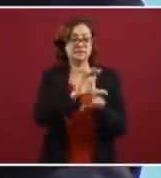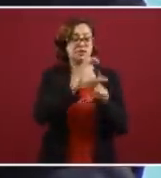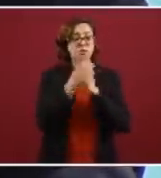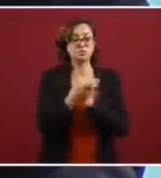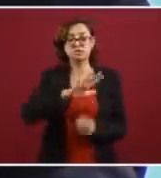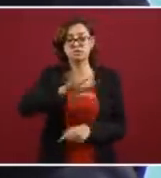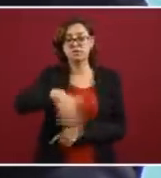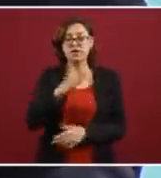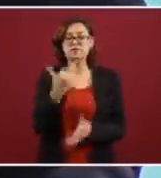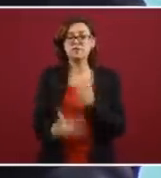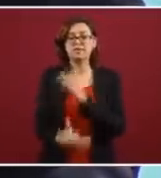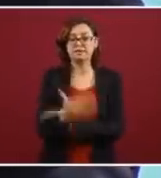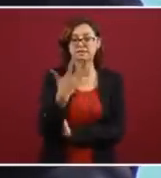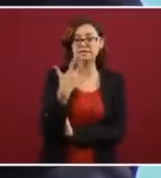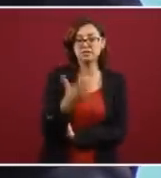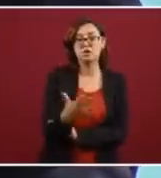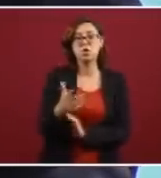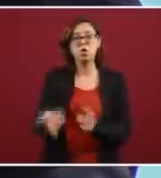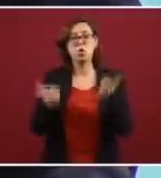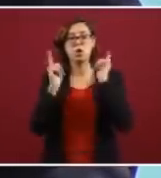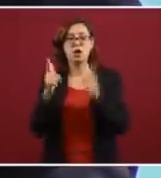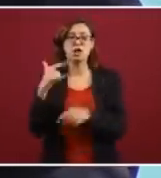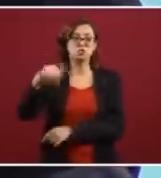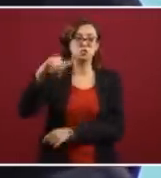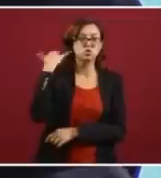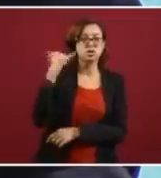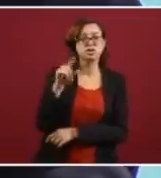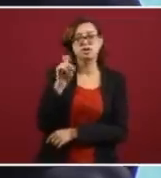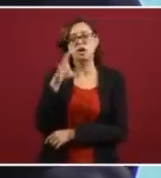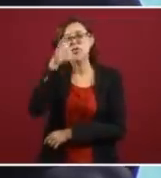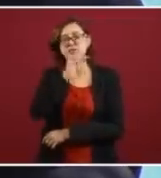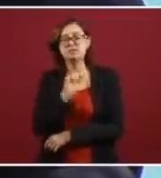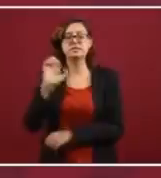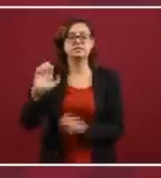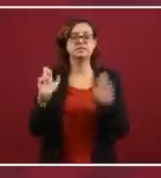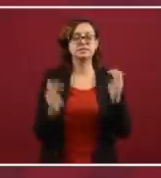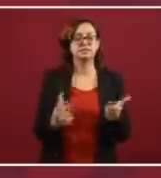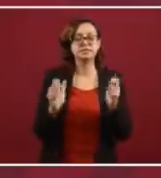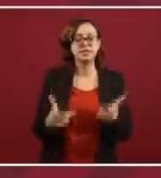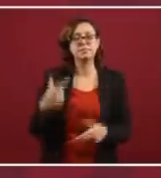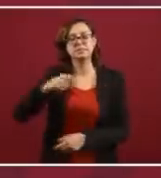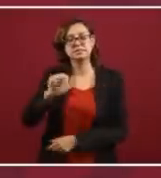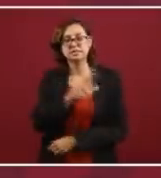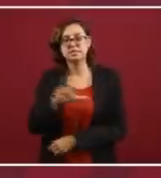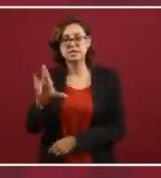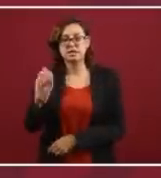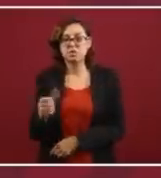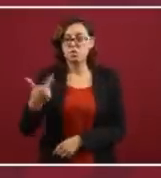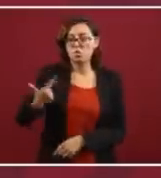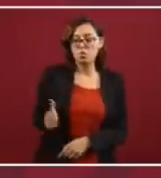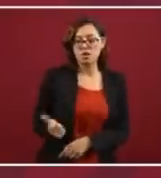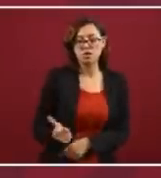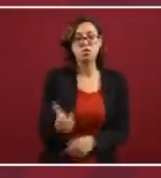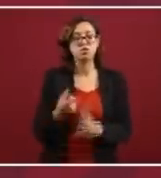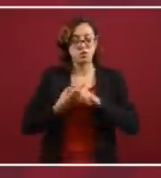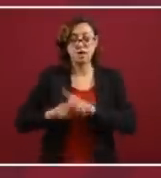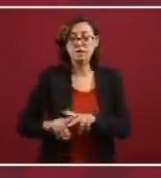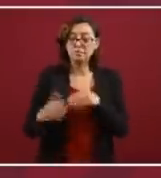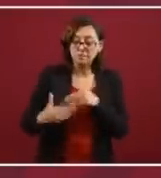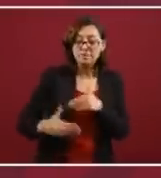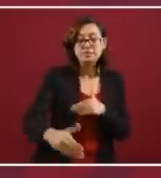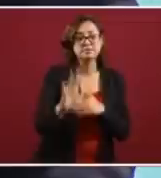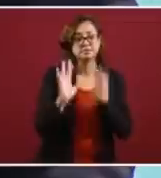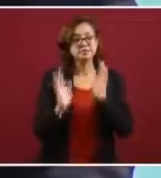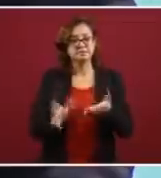5. Esperemos que los estados de Yucatán, Aguascalientes, Chiapas, Quintana Roo y Guanajuato hagan lo propio en las próximas